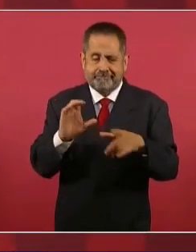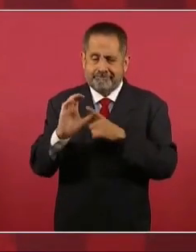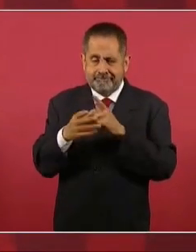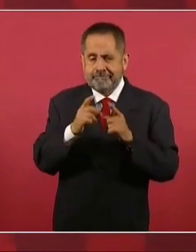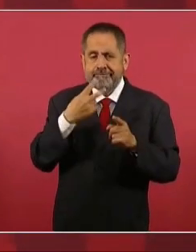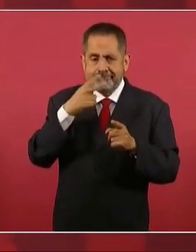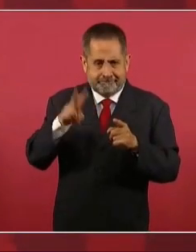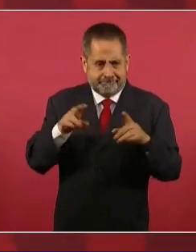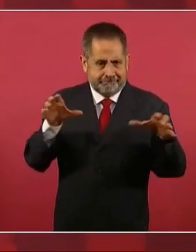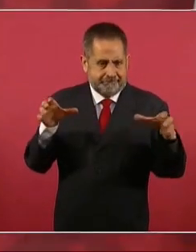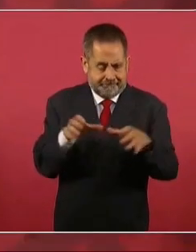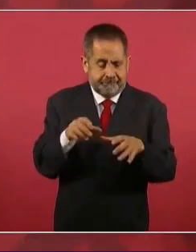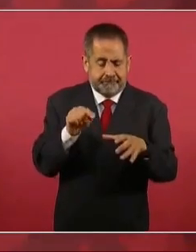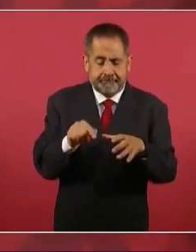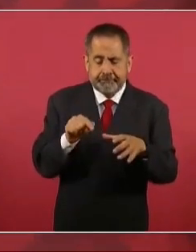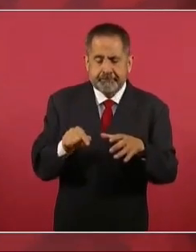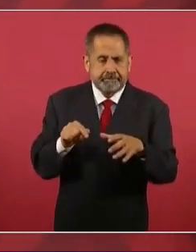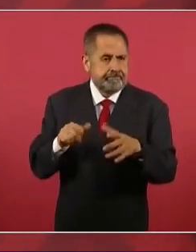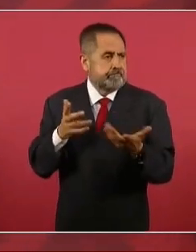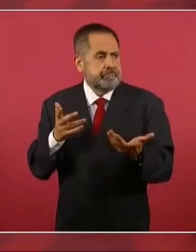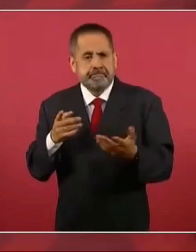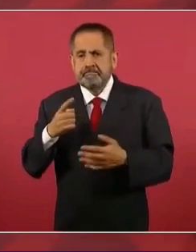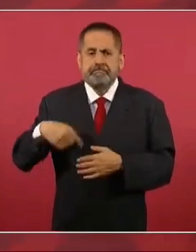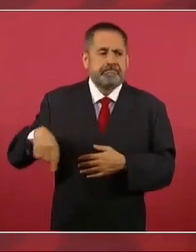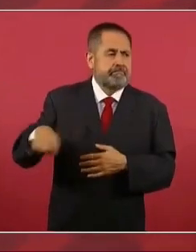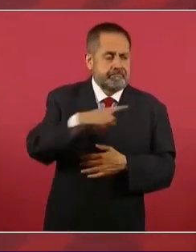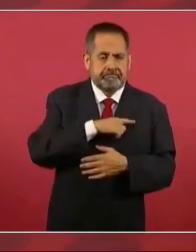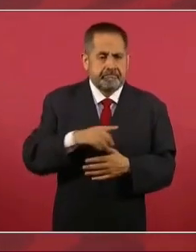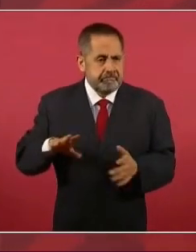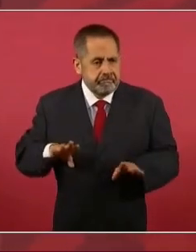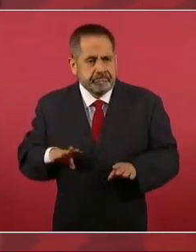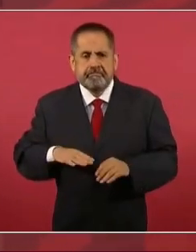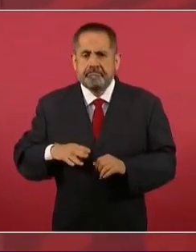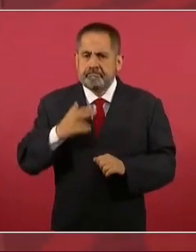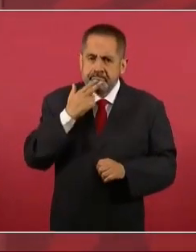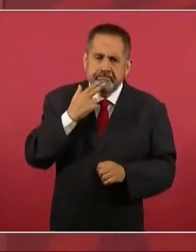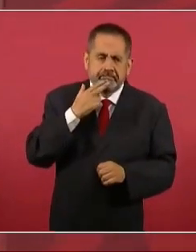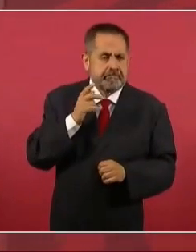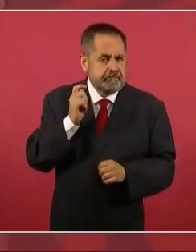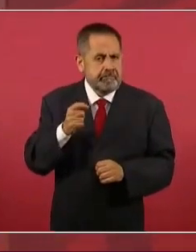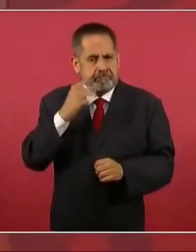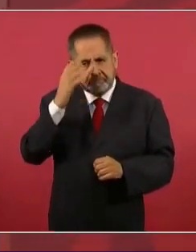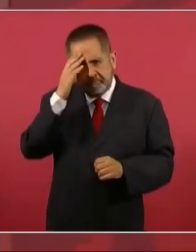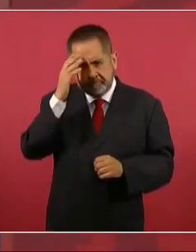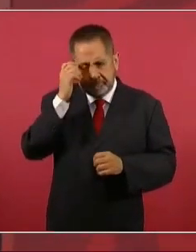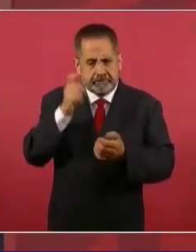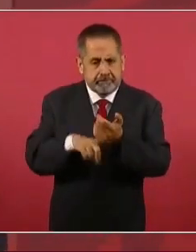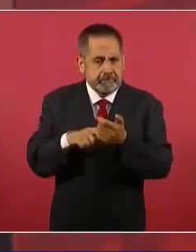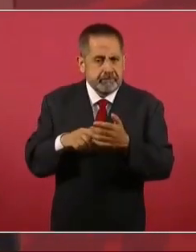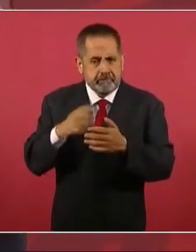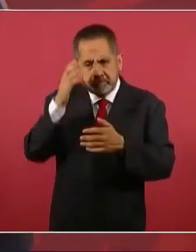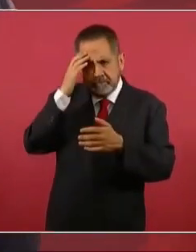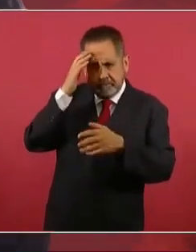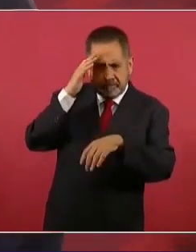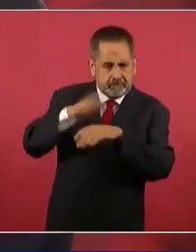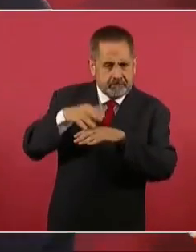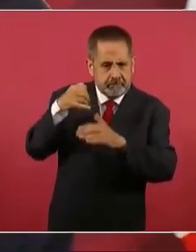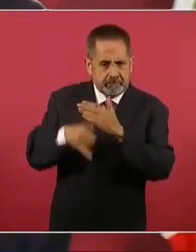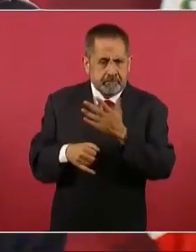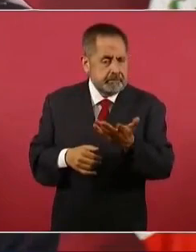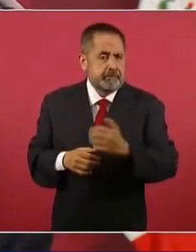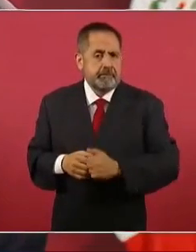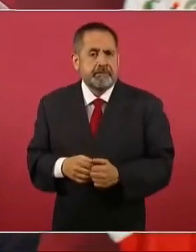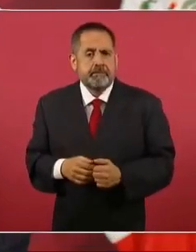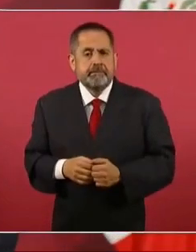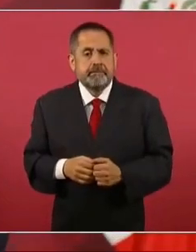es algo que a todos nos importa, nos interesa conocer lo que pasó. Como